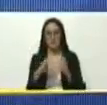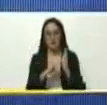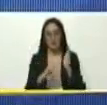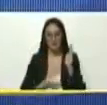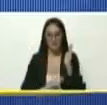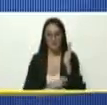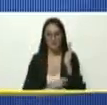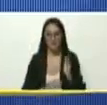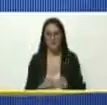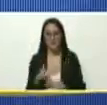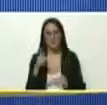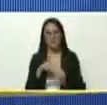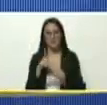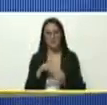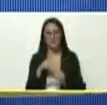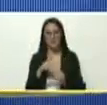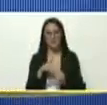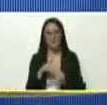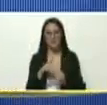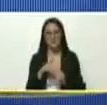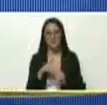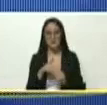OPEP, PDVSA,